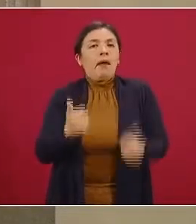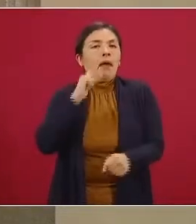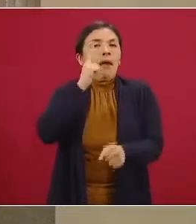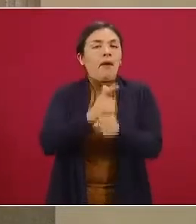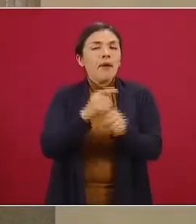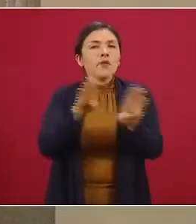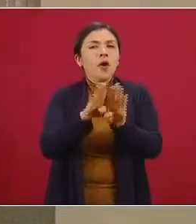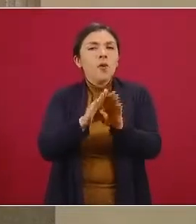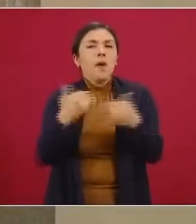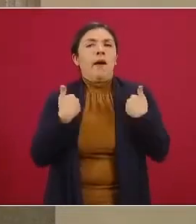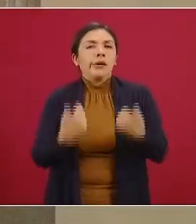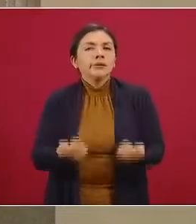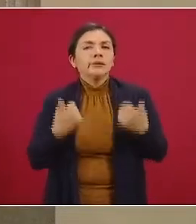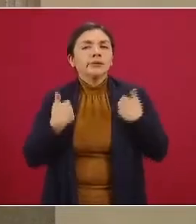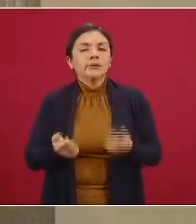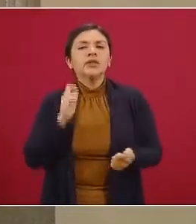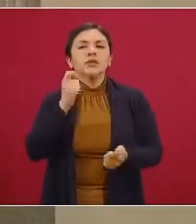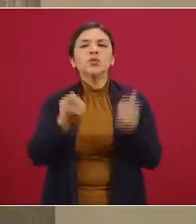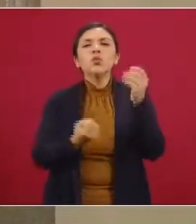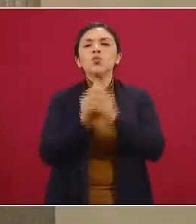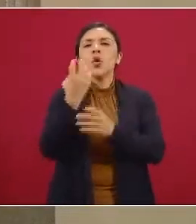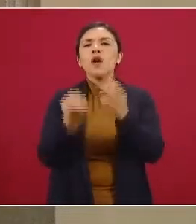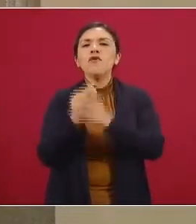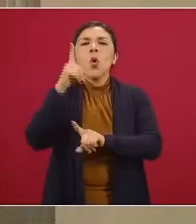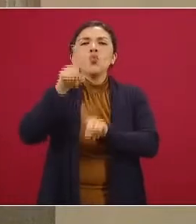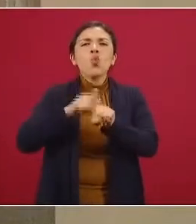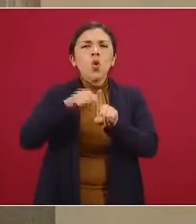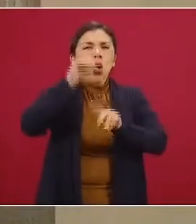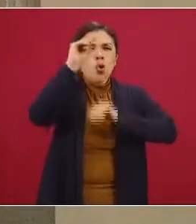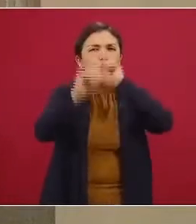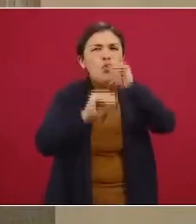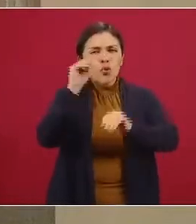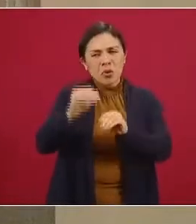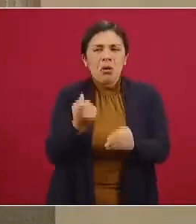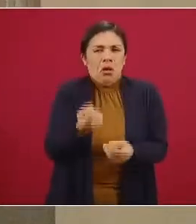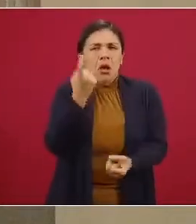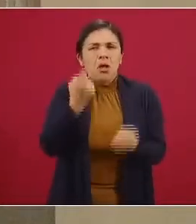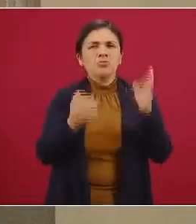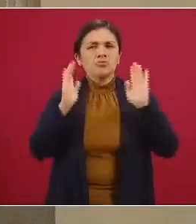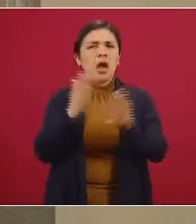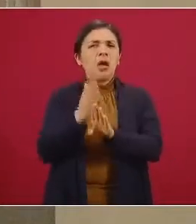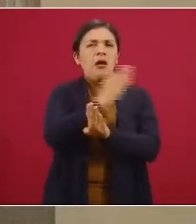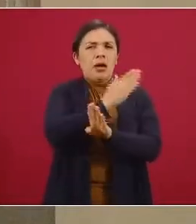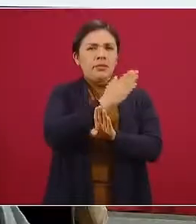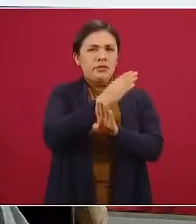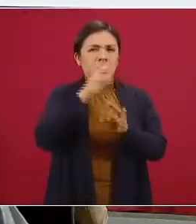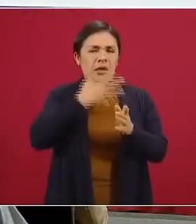a interiorizar e entender los nuevos componentes de la misma. Algunas ya estaban presentes